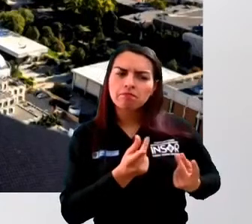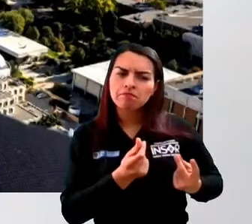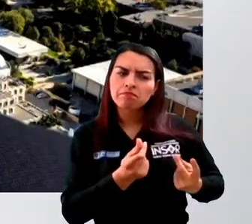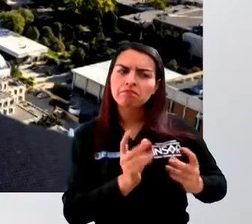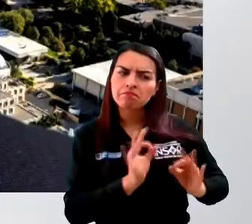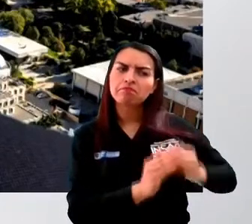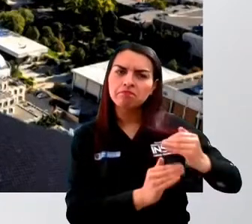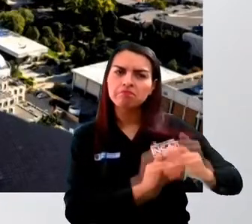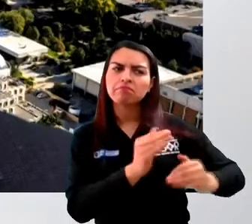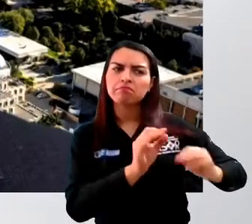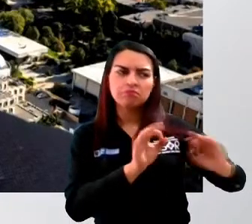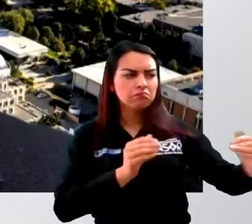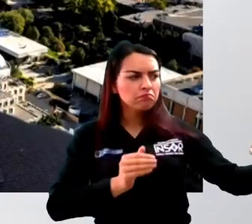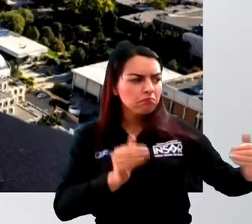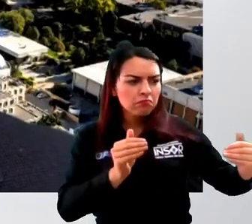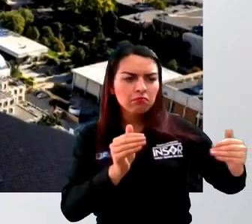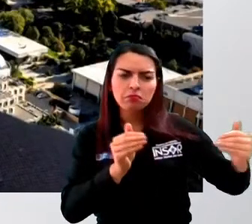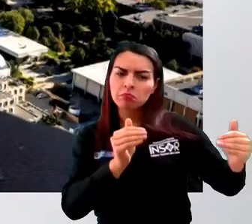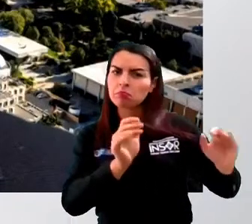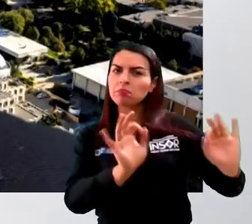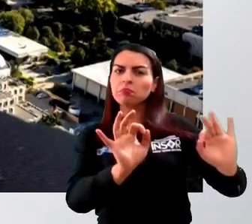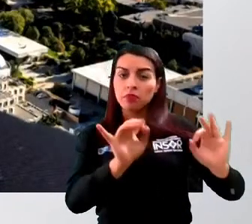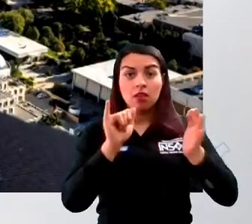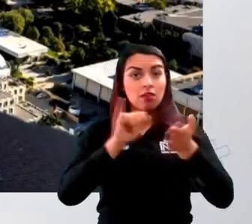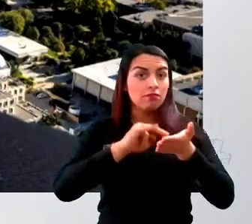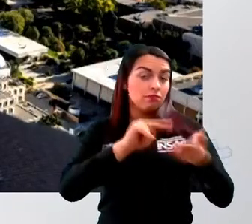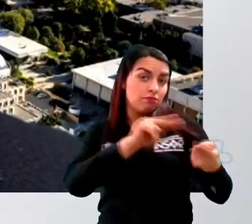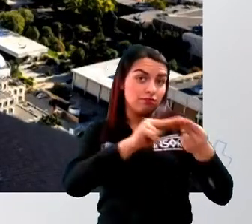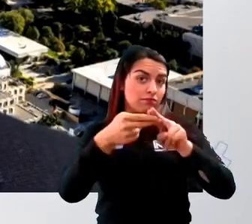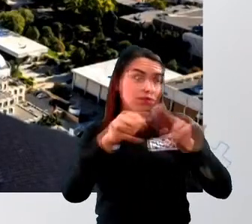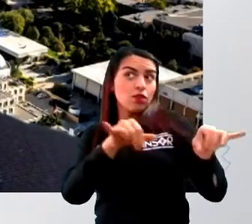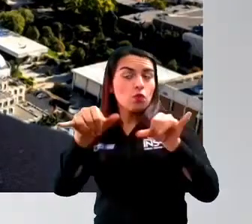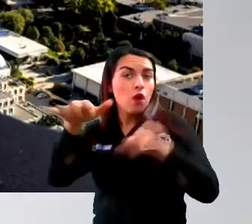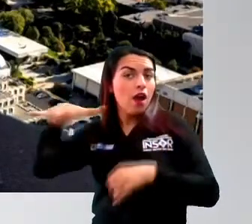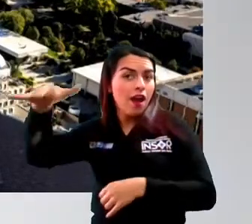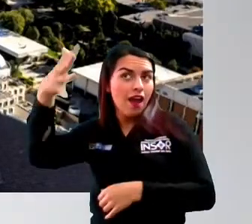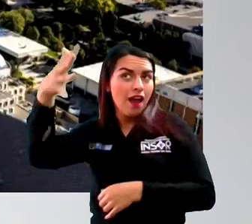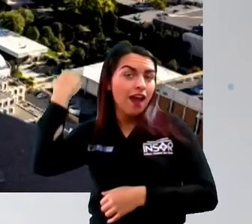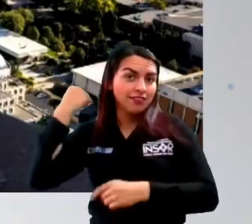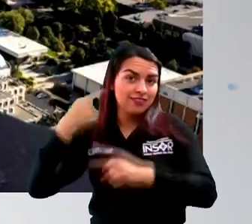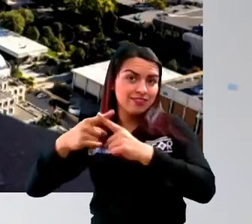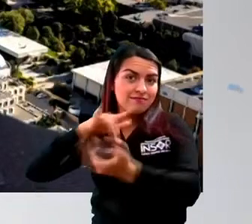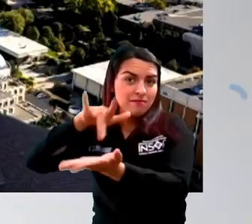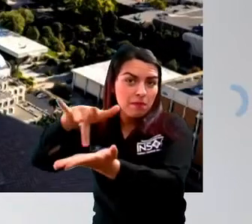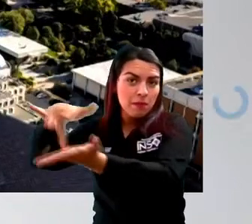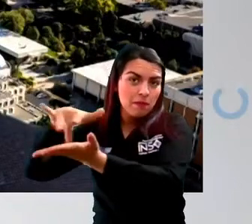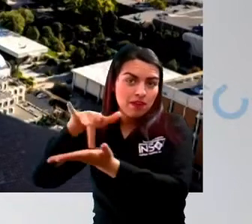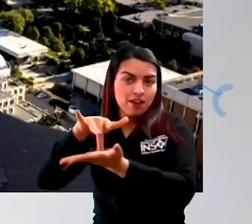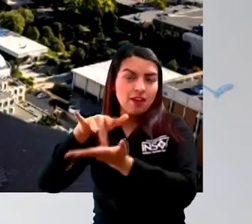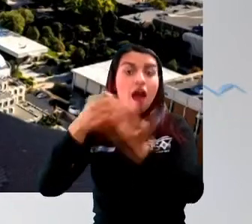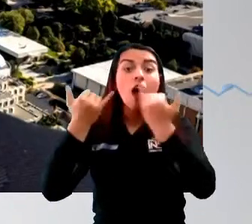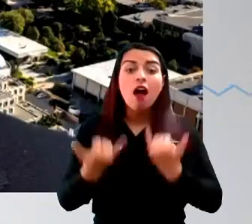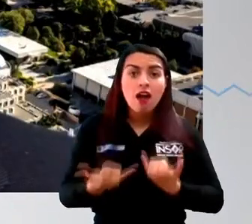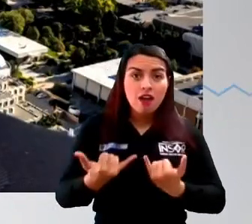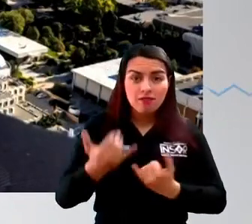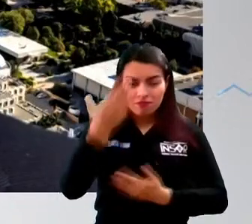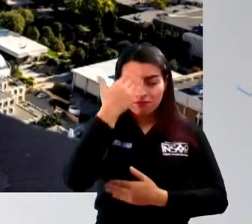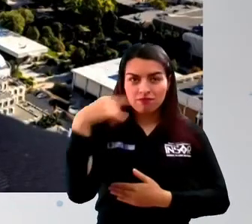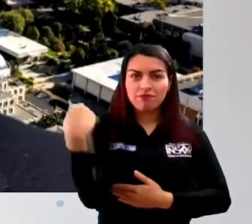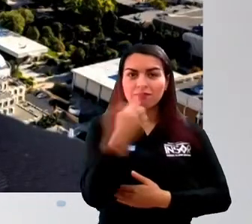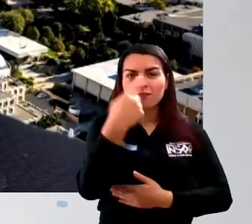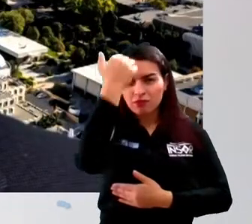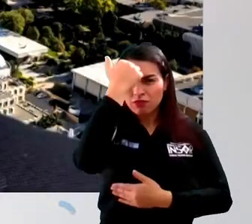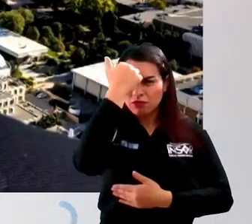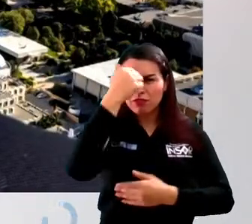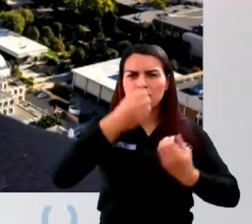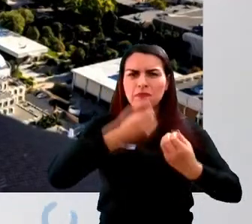continuar haciéndolo de la manera que lo estamos haciendo, ¿no? En este momento, los docentes están gastando mucho su tiempo dando lecturas